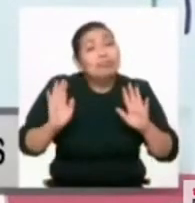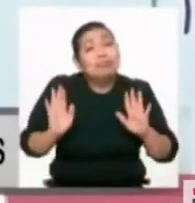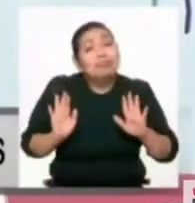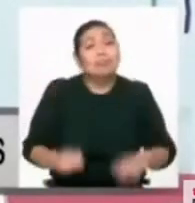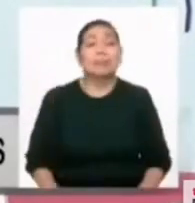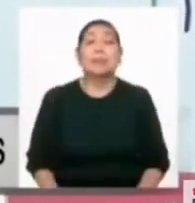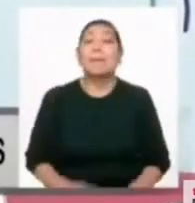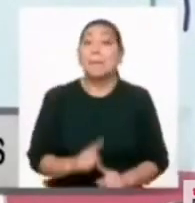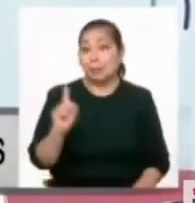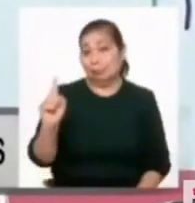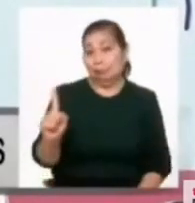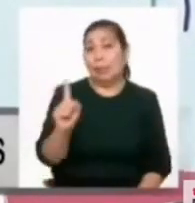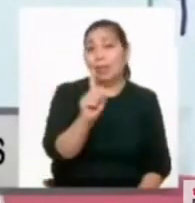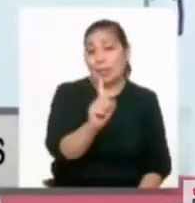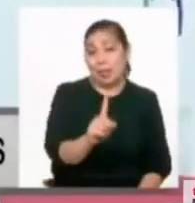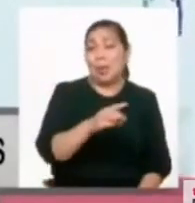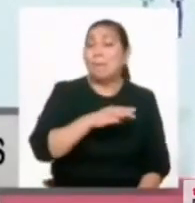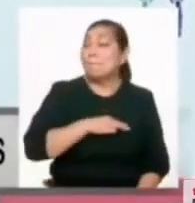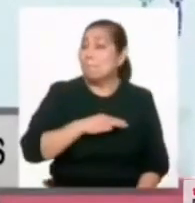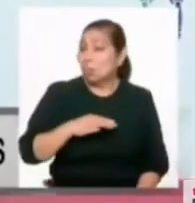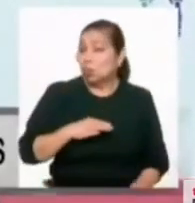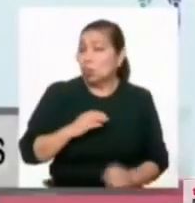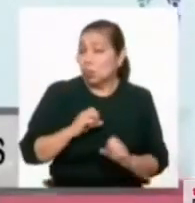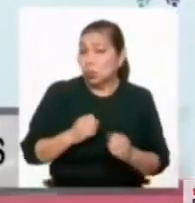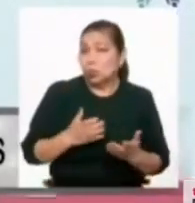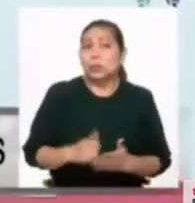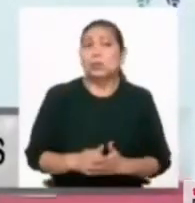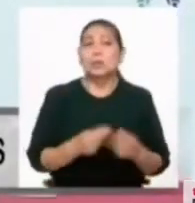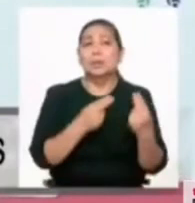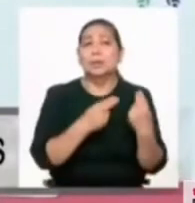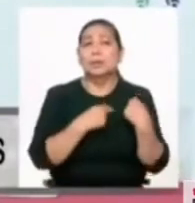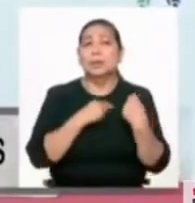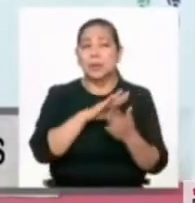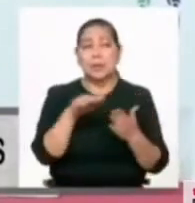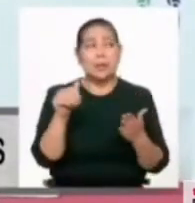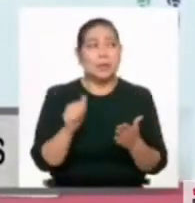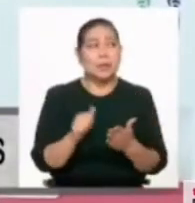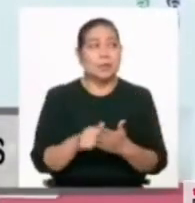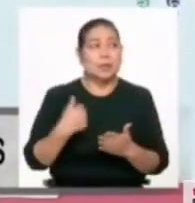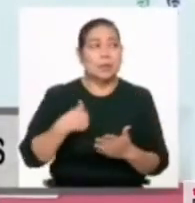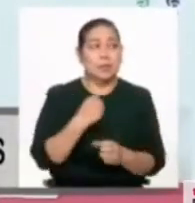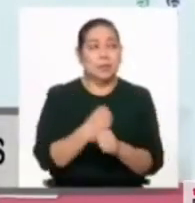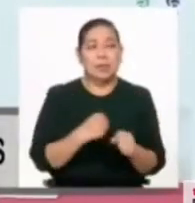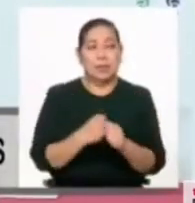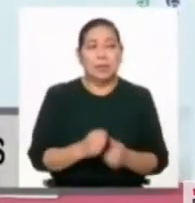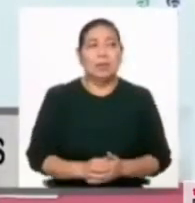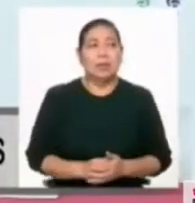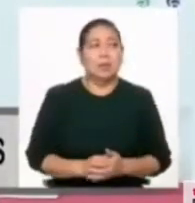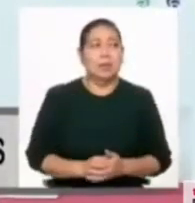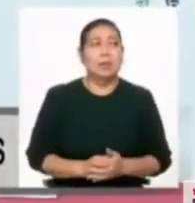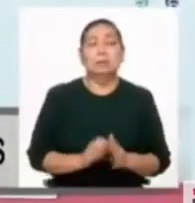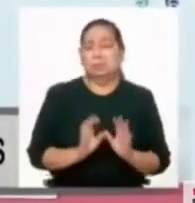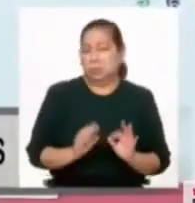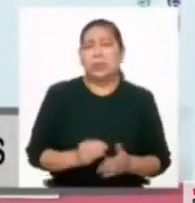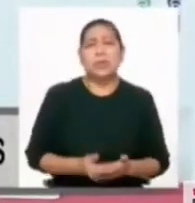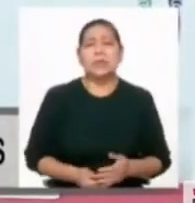investigación y cada uno de nosotros, los ministros, por supuesto, asumimos las consecuencias de nuestros actos, ¿no?